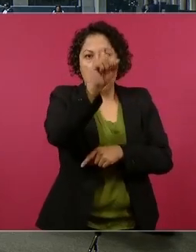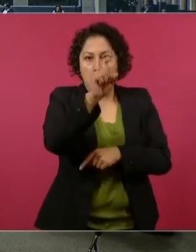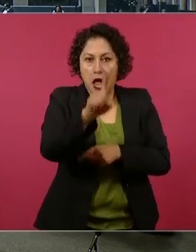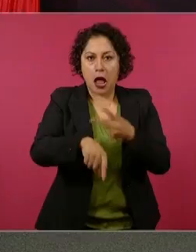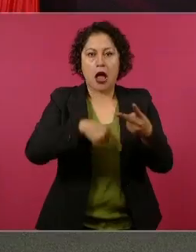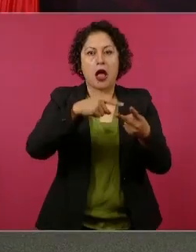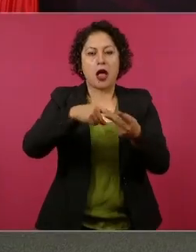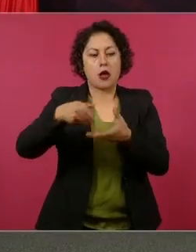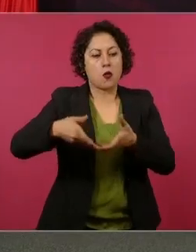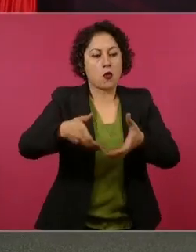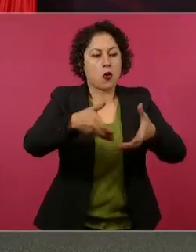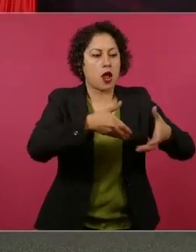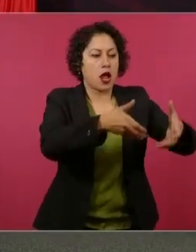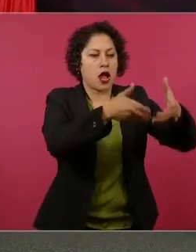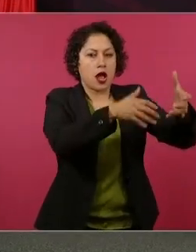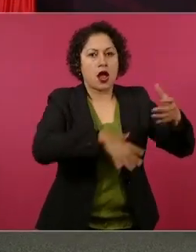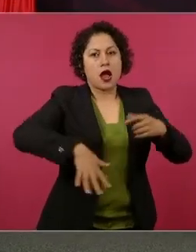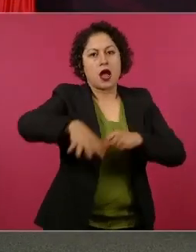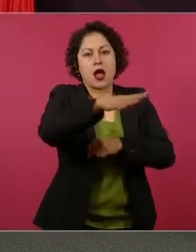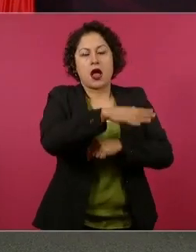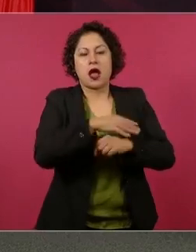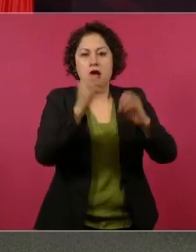calles, alumbrado público,